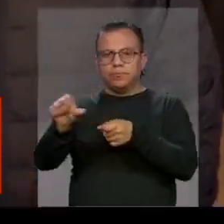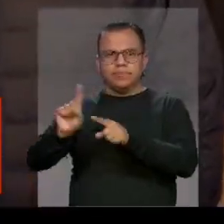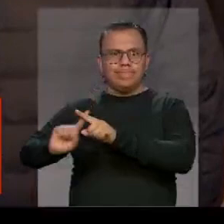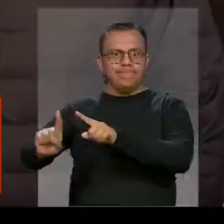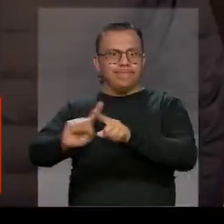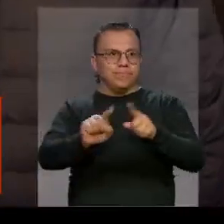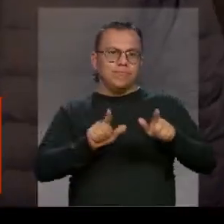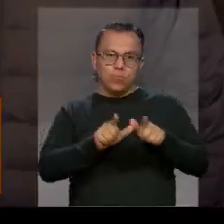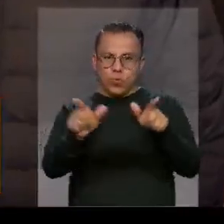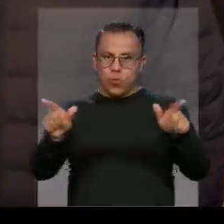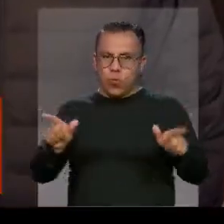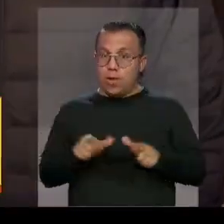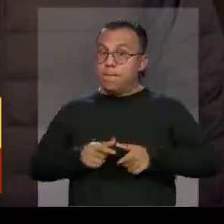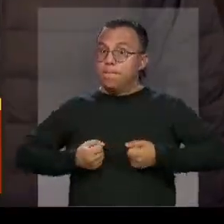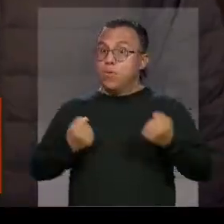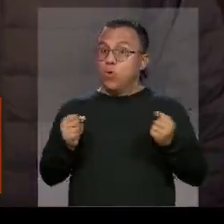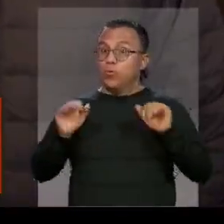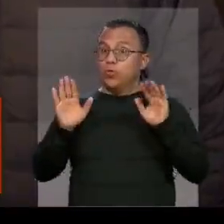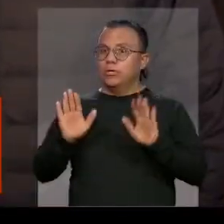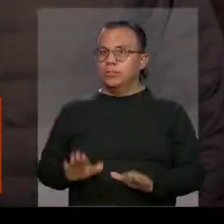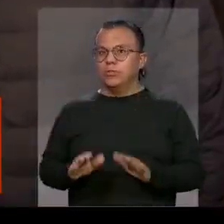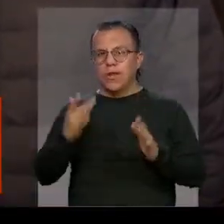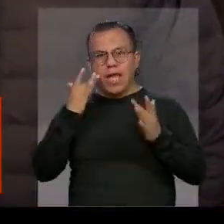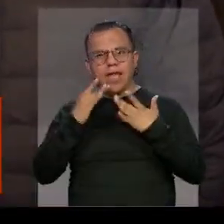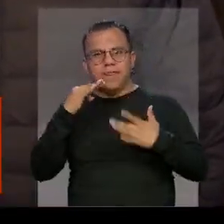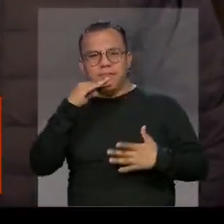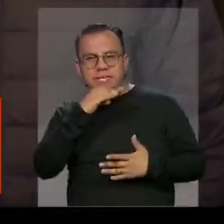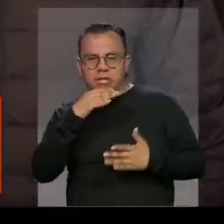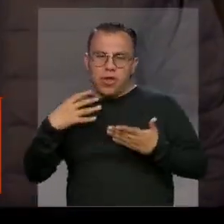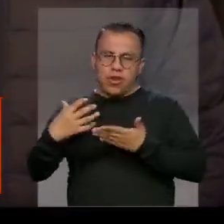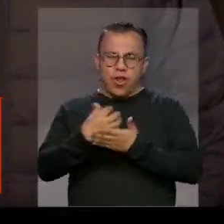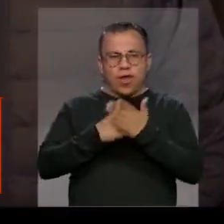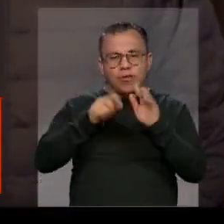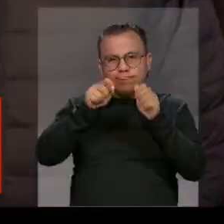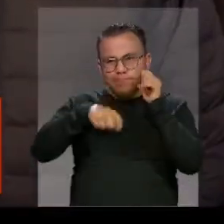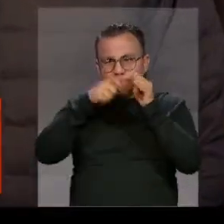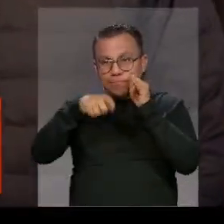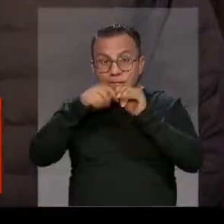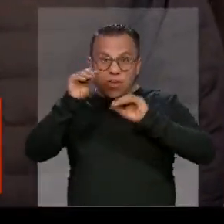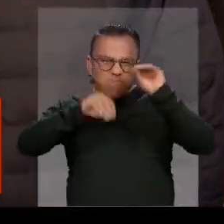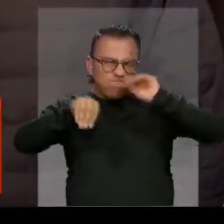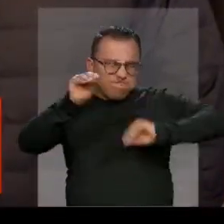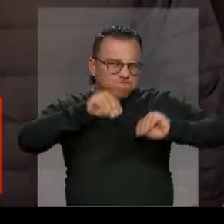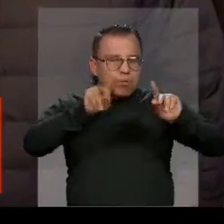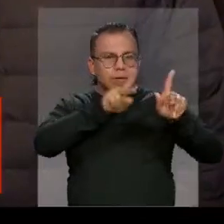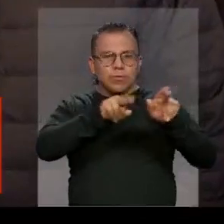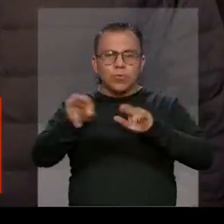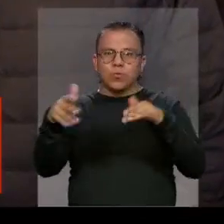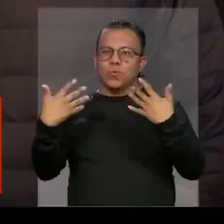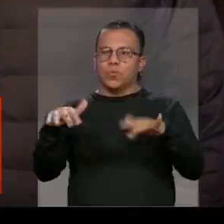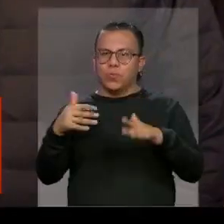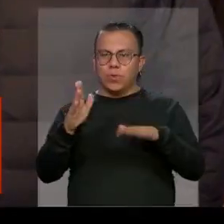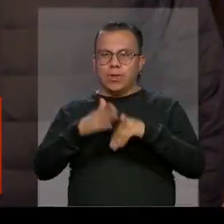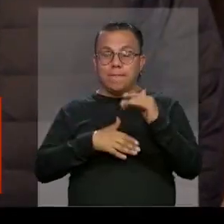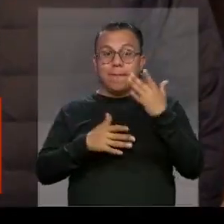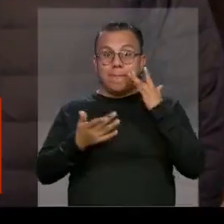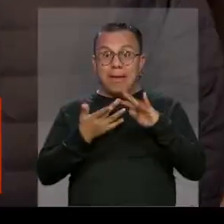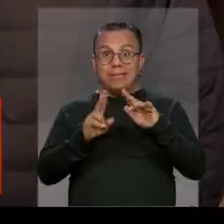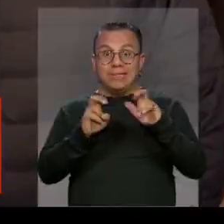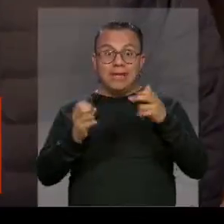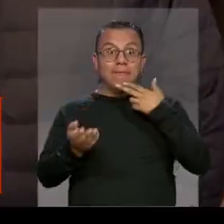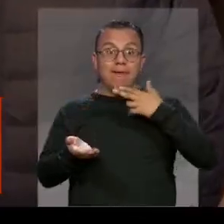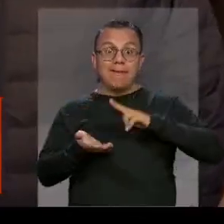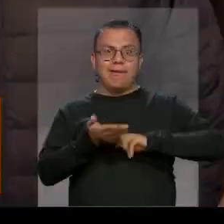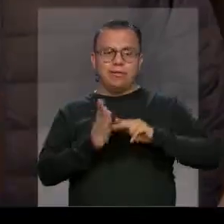diferentes lugares de Bogotá, de ficción, documental y animación, y un proyecto muy especial de videocartas con